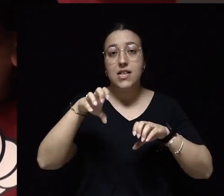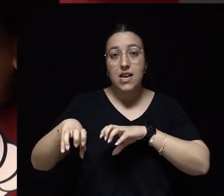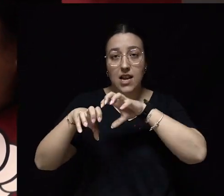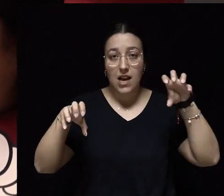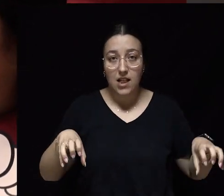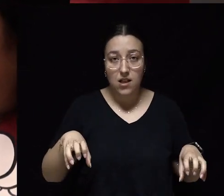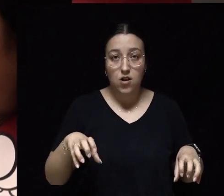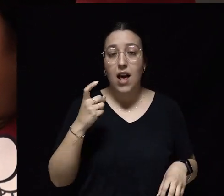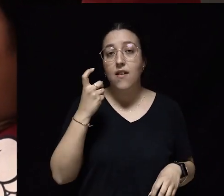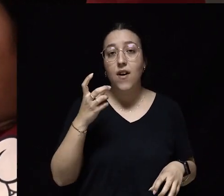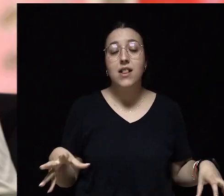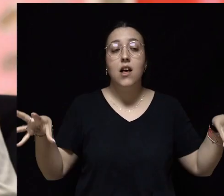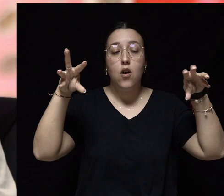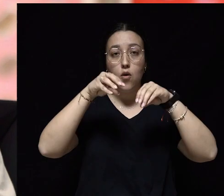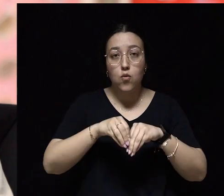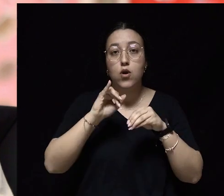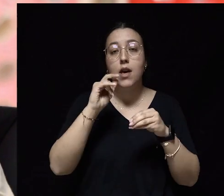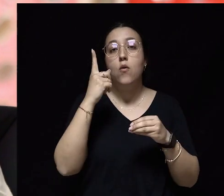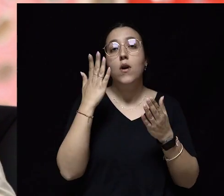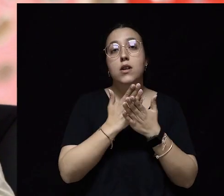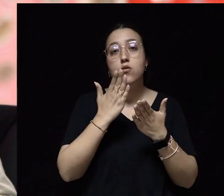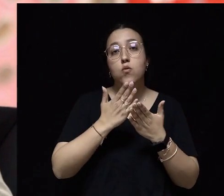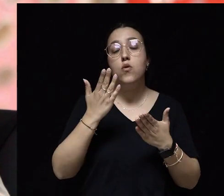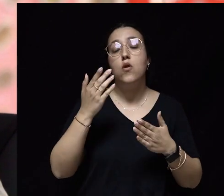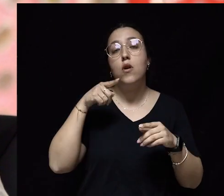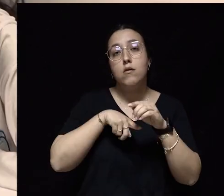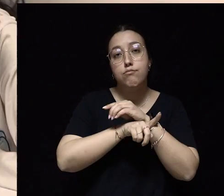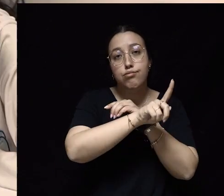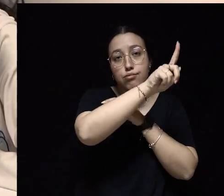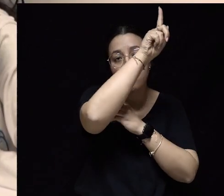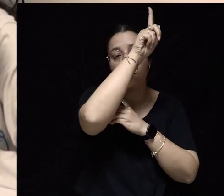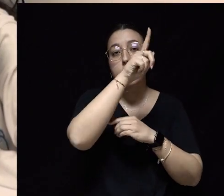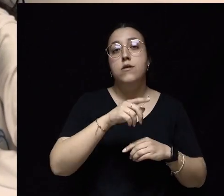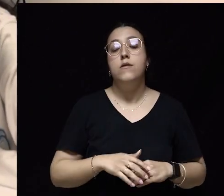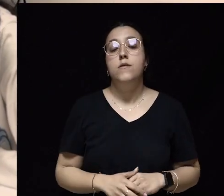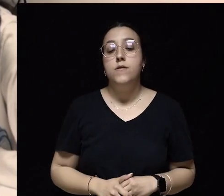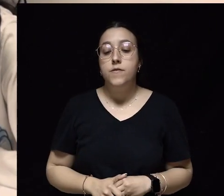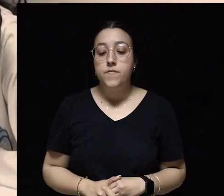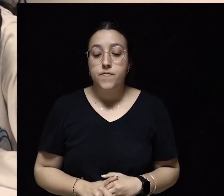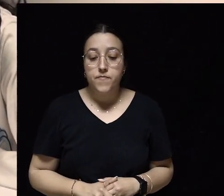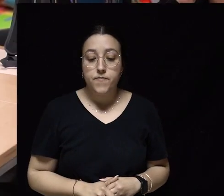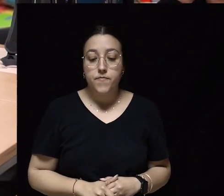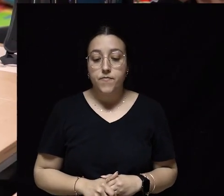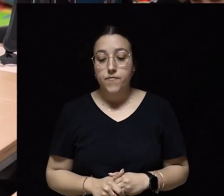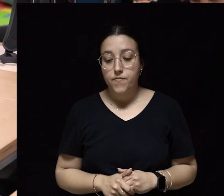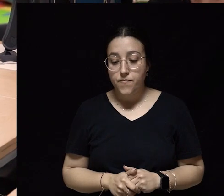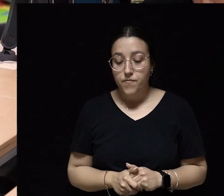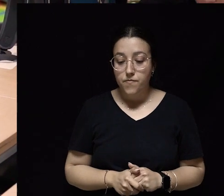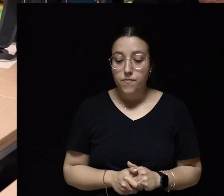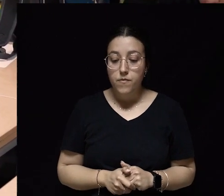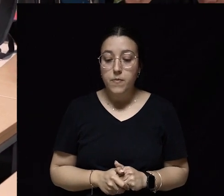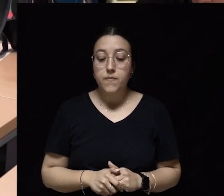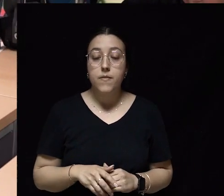es la forma más rápida de superar la vulnerabilidad que ejerce de yugo sobre la infancia